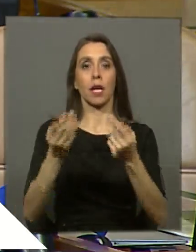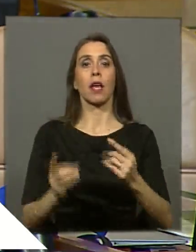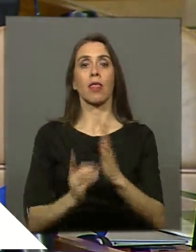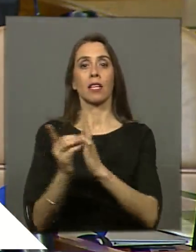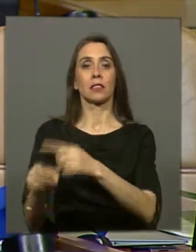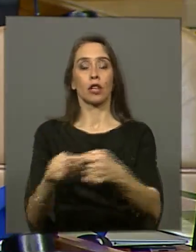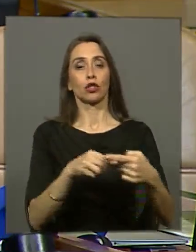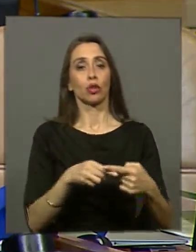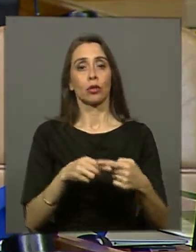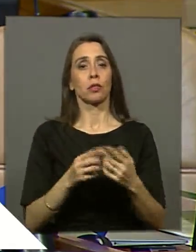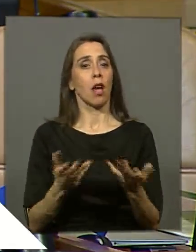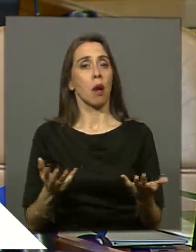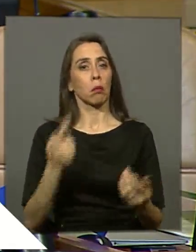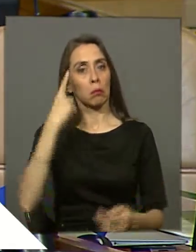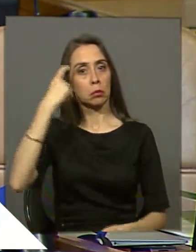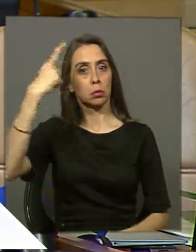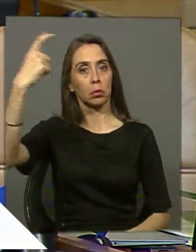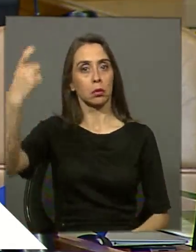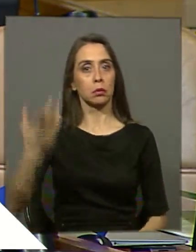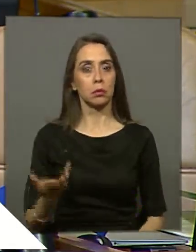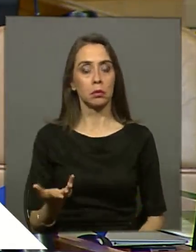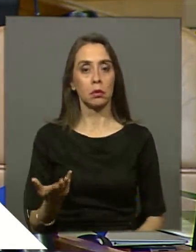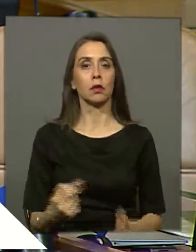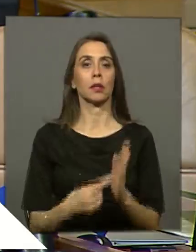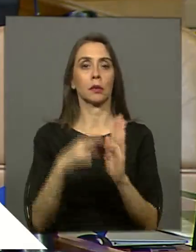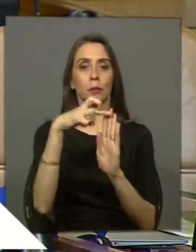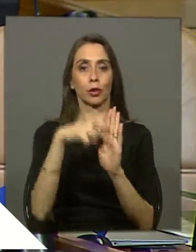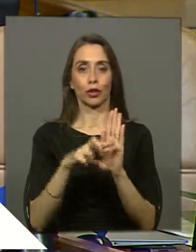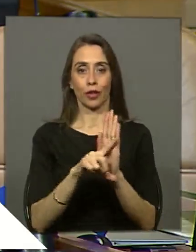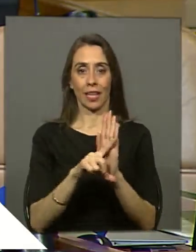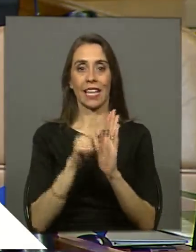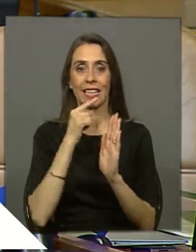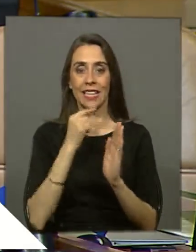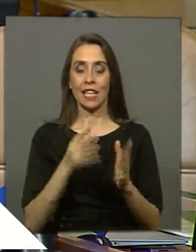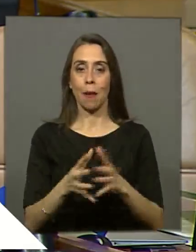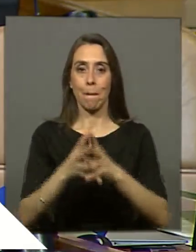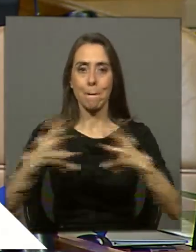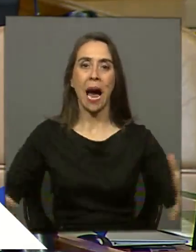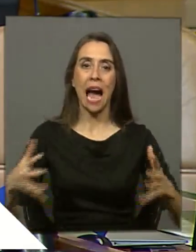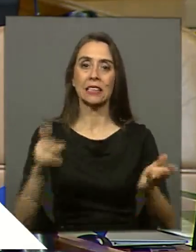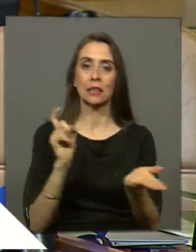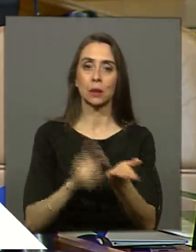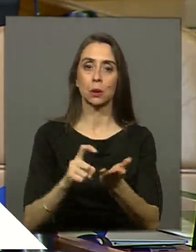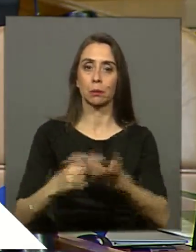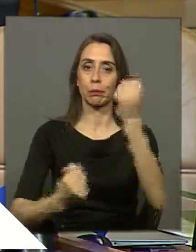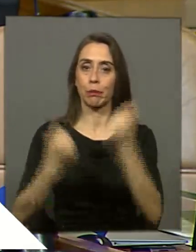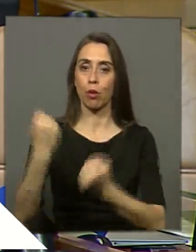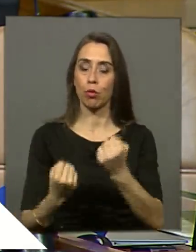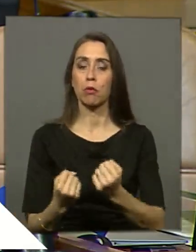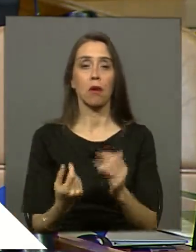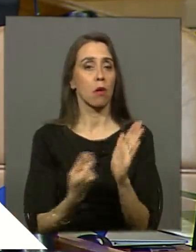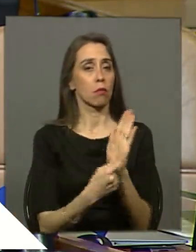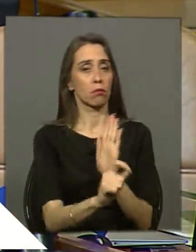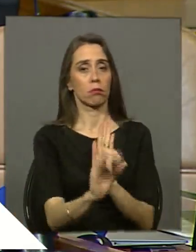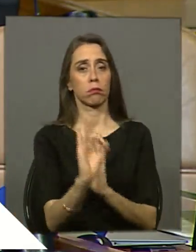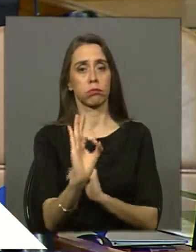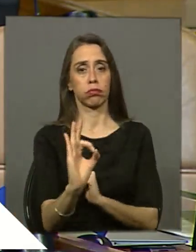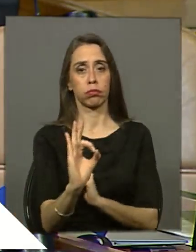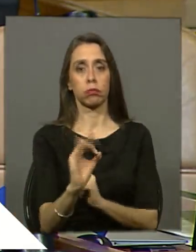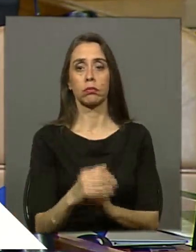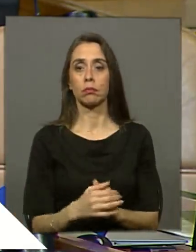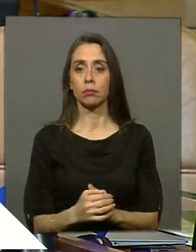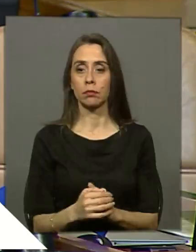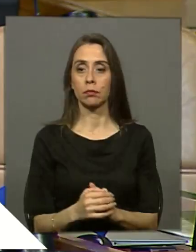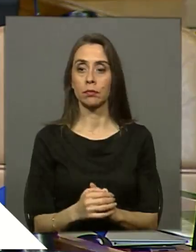mera ilusión por lo tanto este proyecto de ley que pretende impulsar la productividad va en la línea correcta y